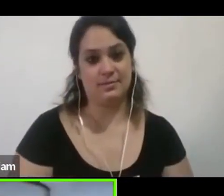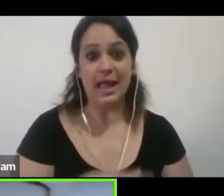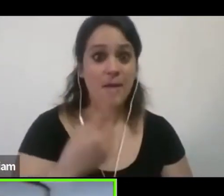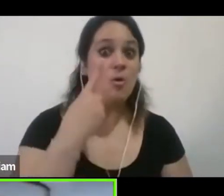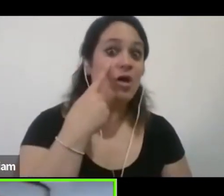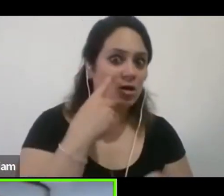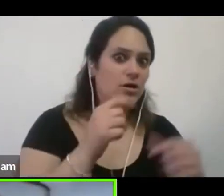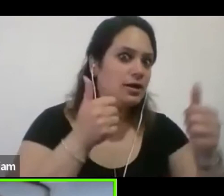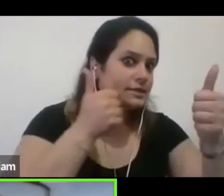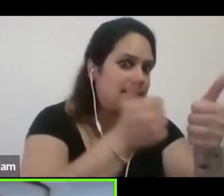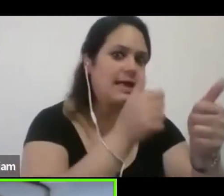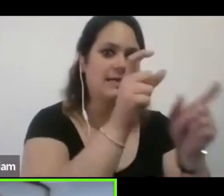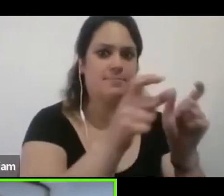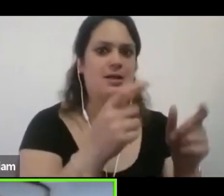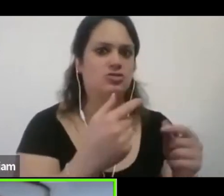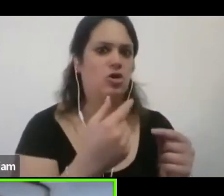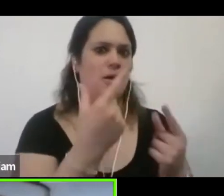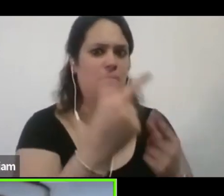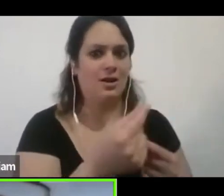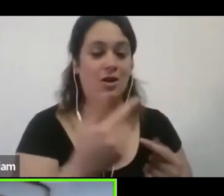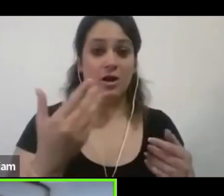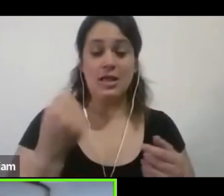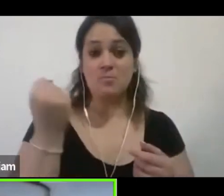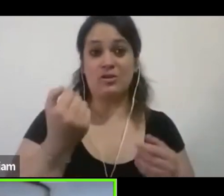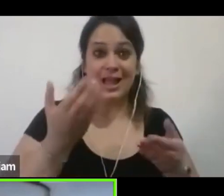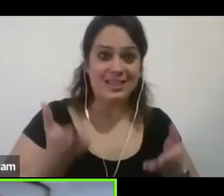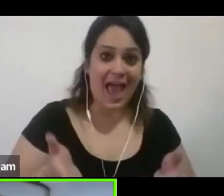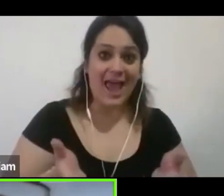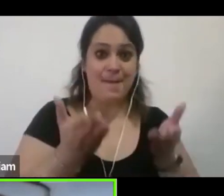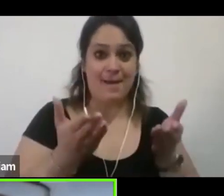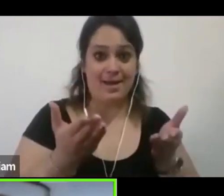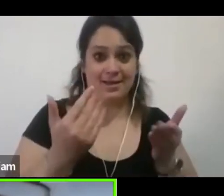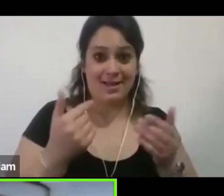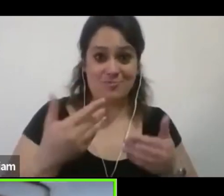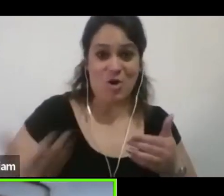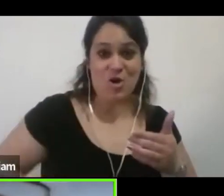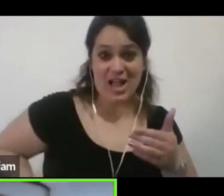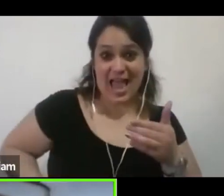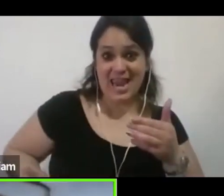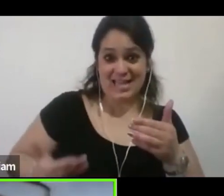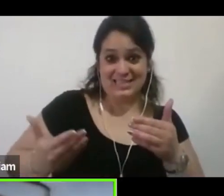todo un proceso y se tienen que animar, animarse y bueno,